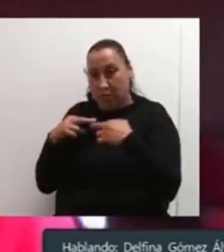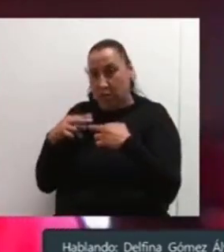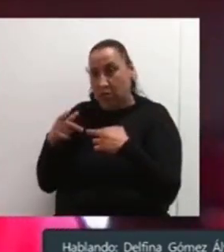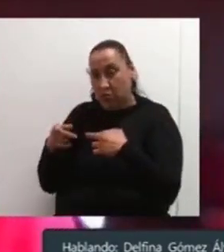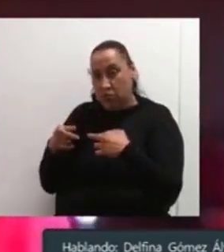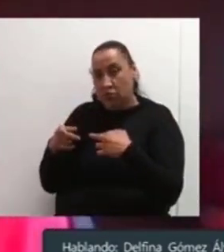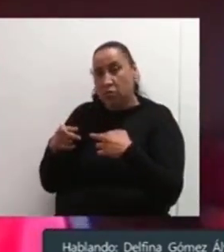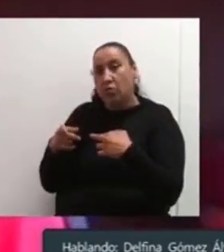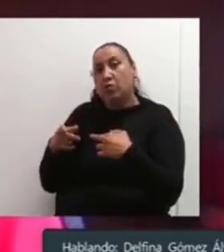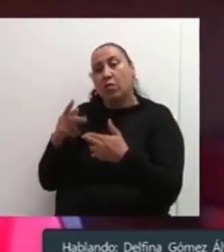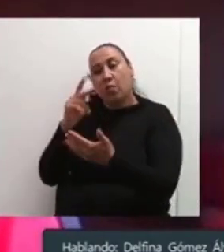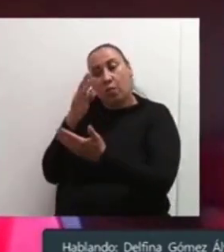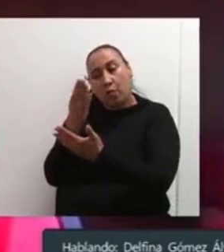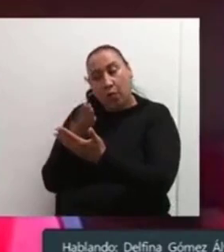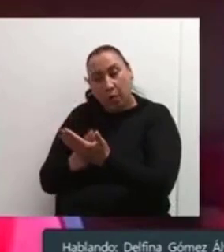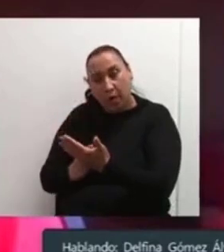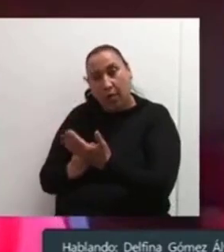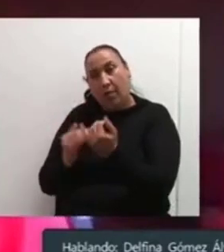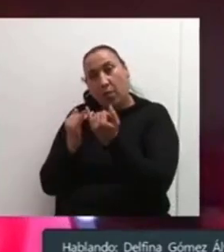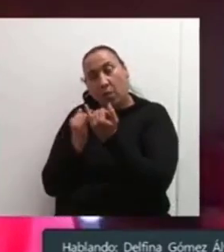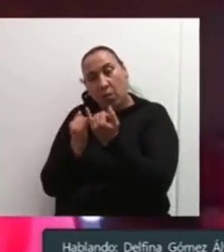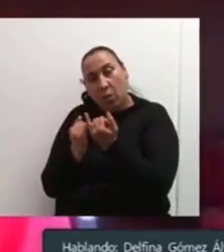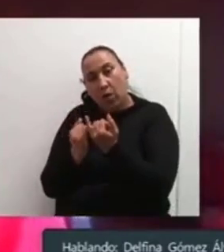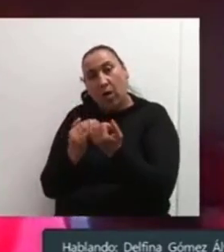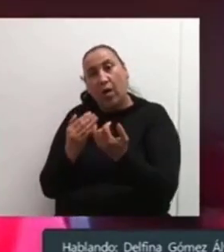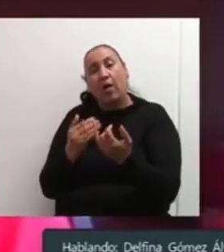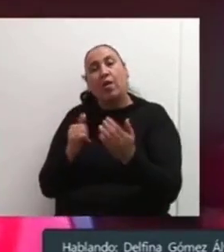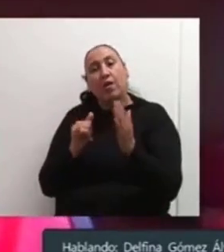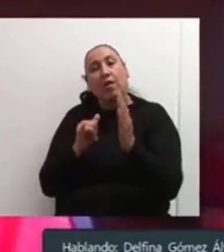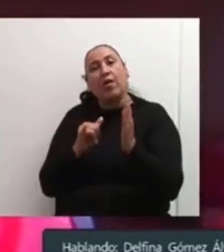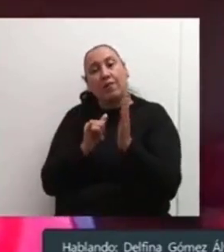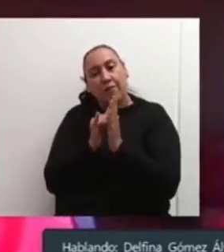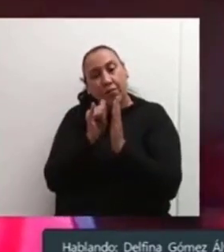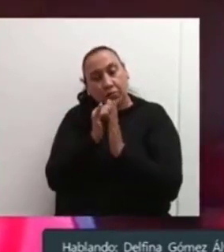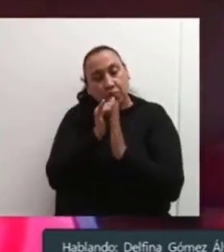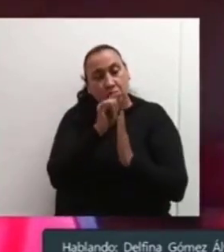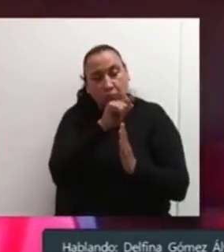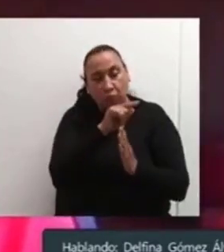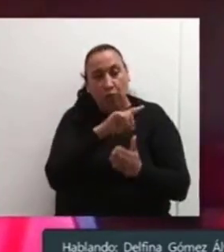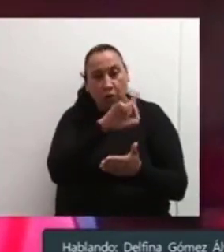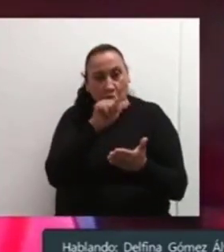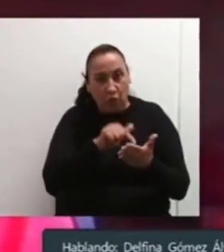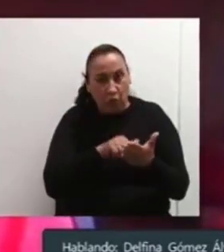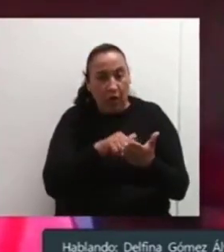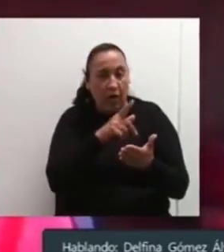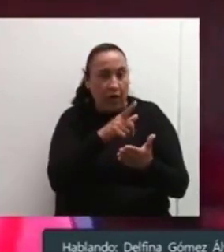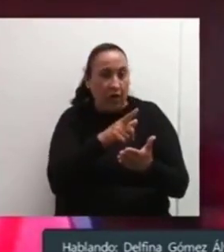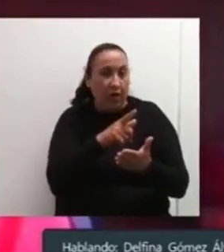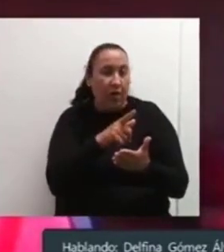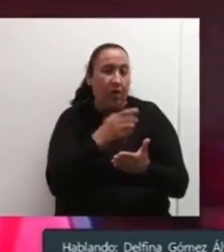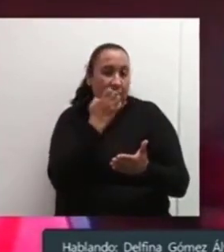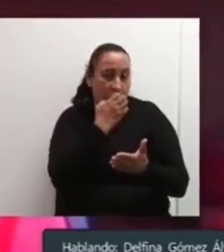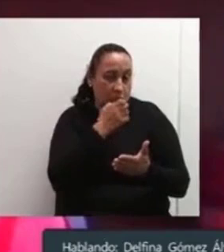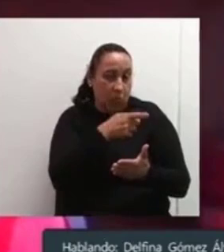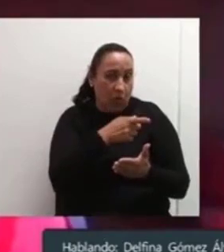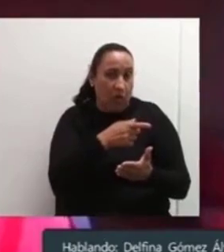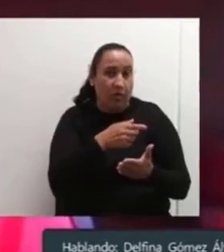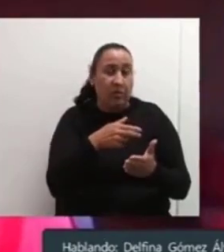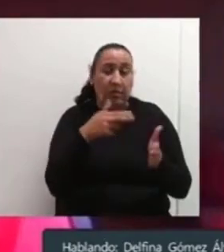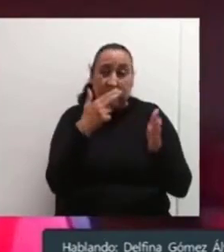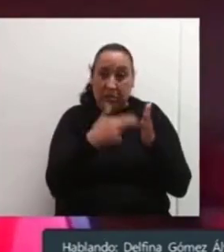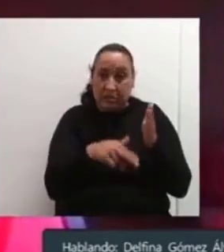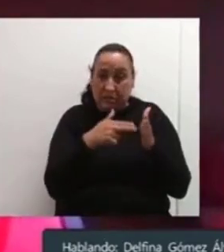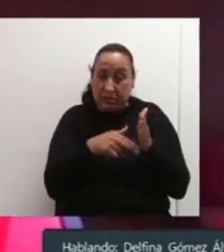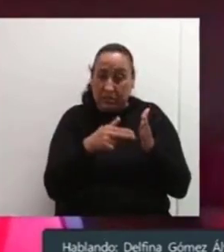planes y programas sino también viene la situación de infraestructura y viene la situación de apoyos y herramientas e